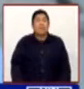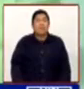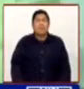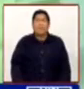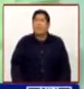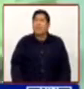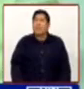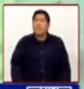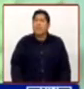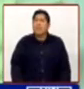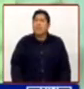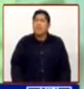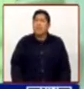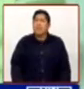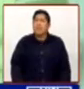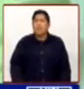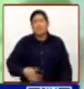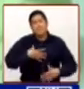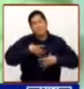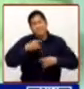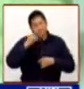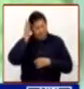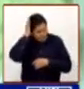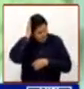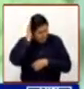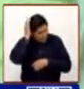Me gusta. Lindo.